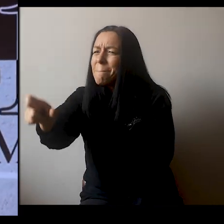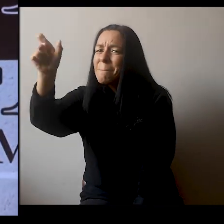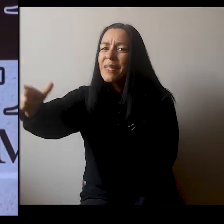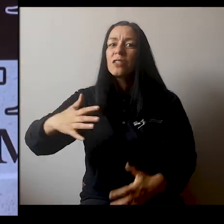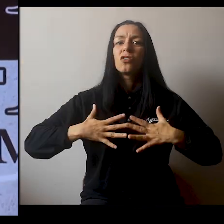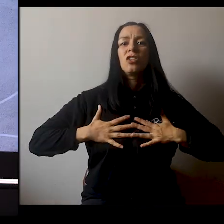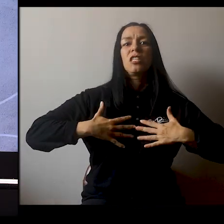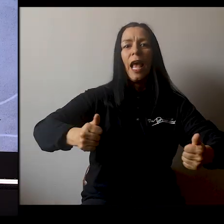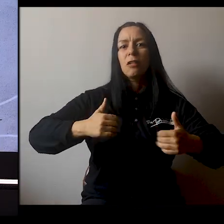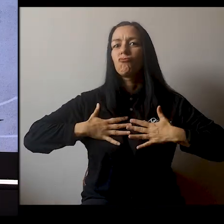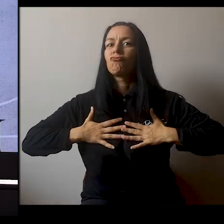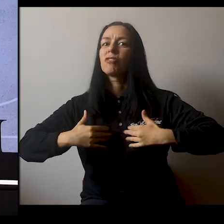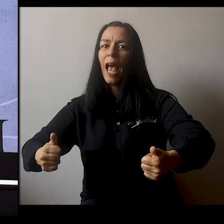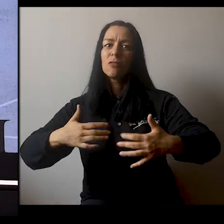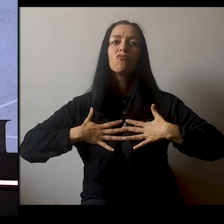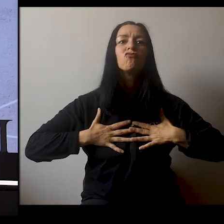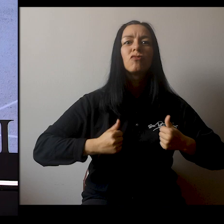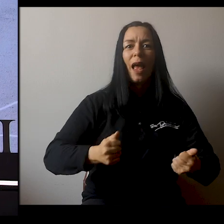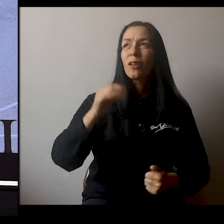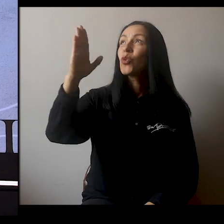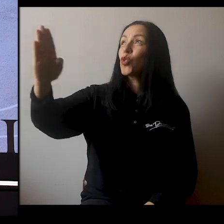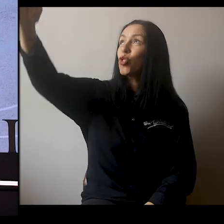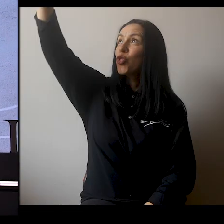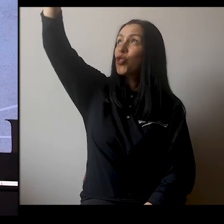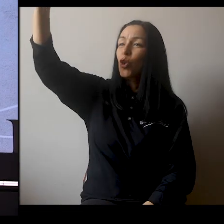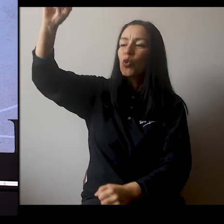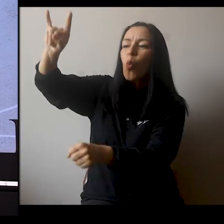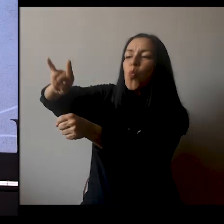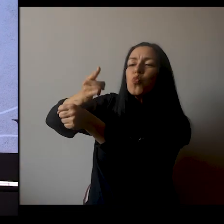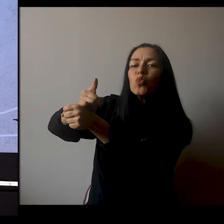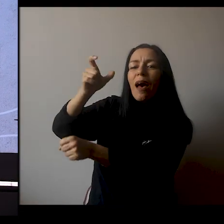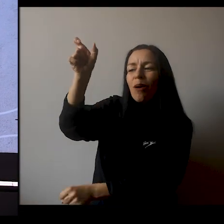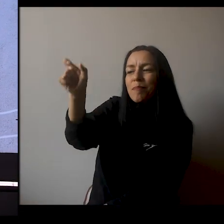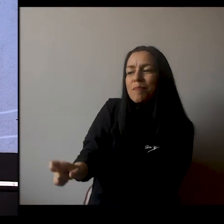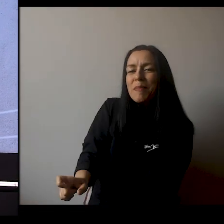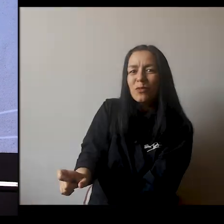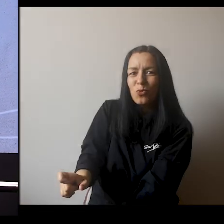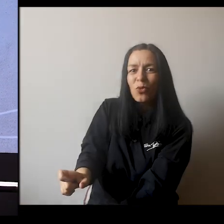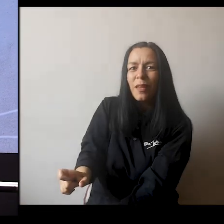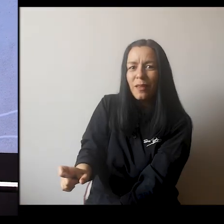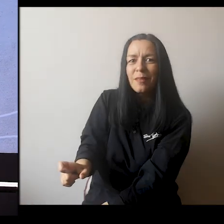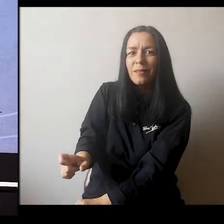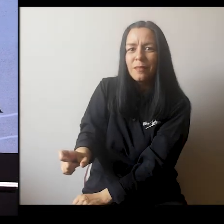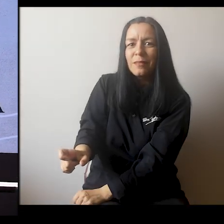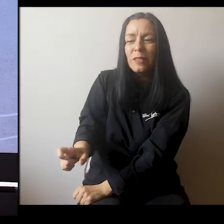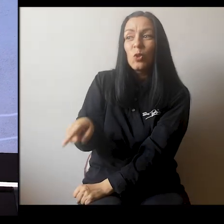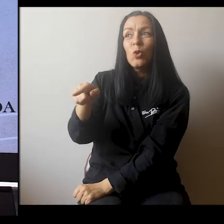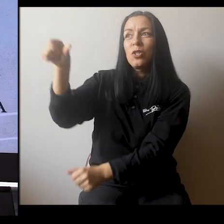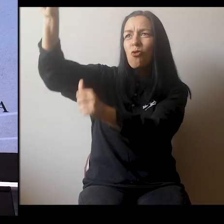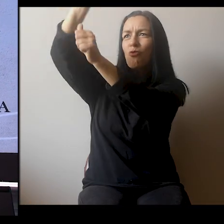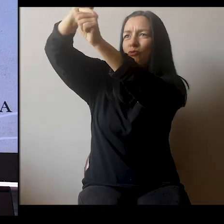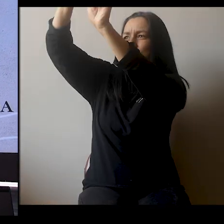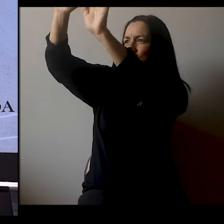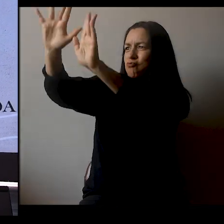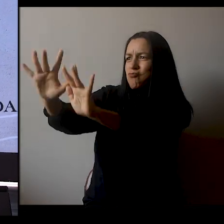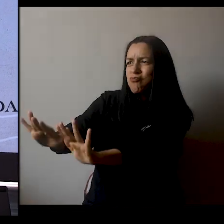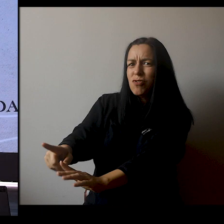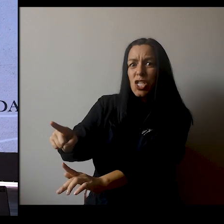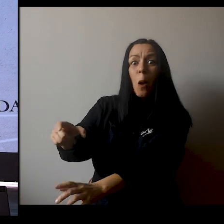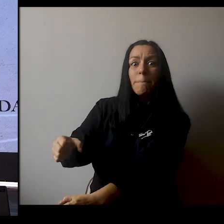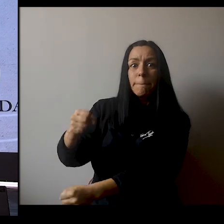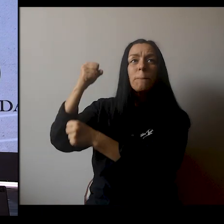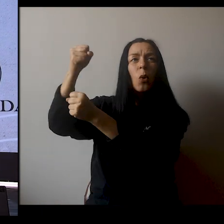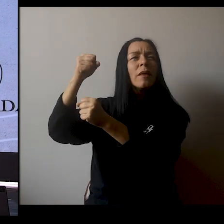miles los milagros de sanidad que Dios trajo a través de este hombre. Una unción que Dios le